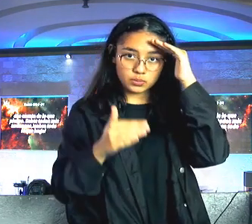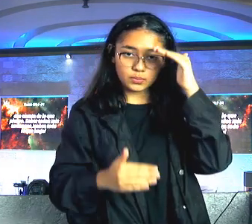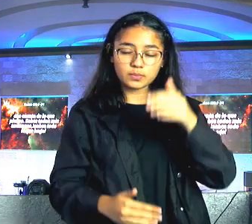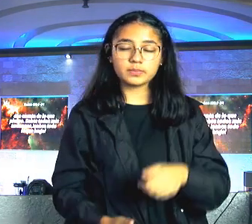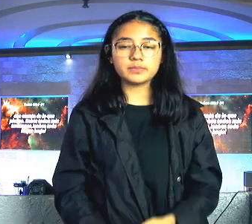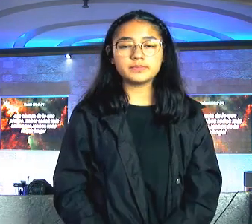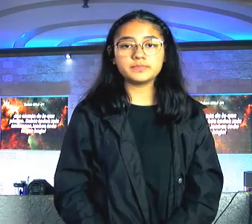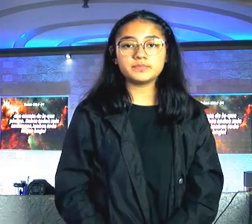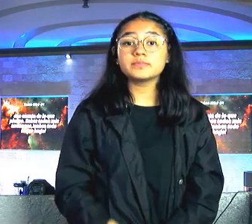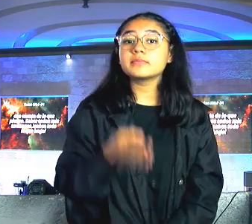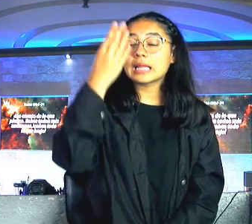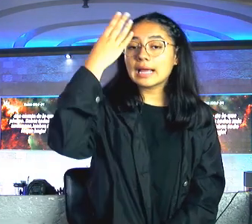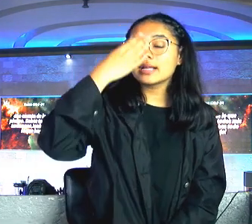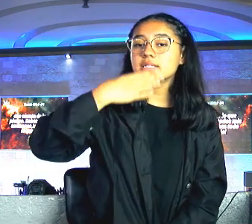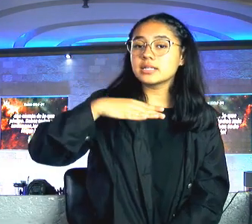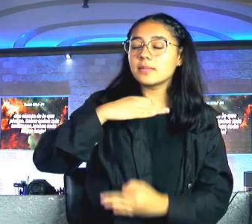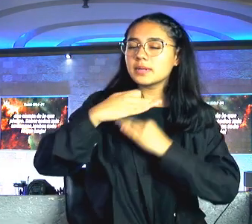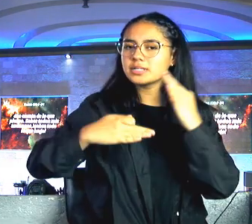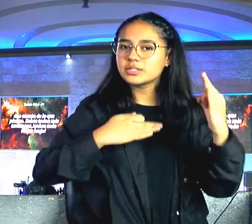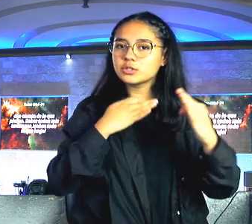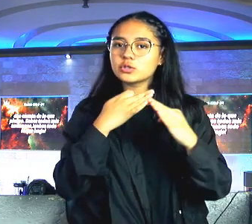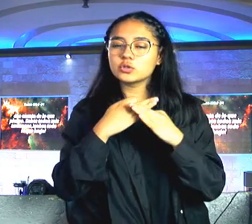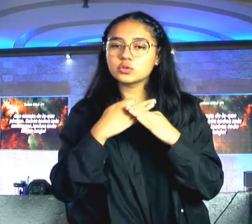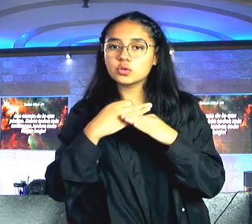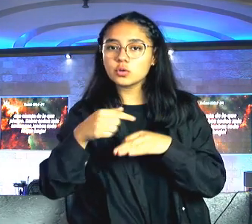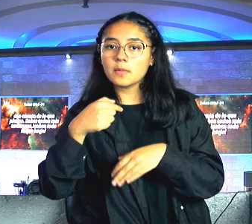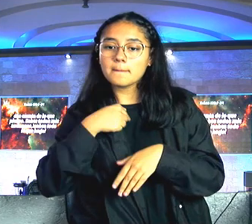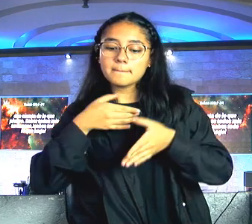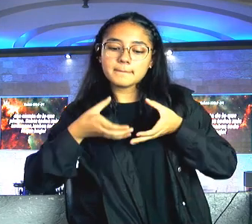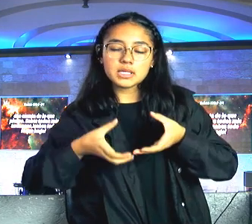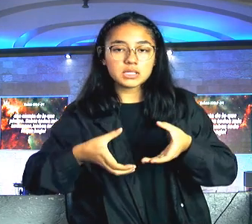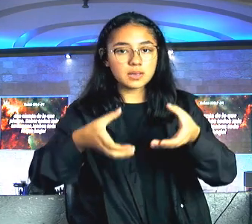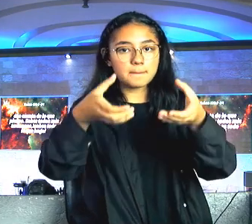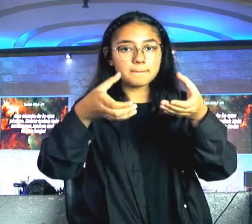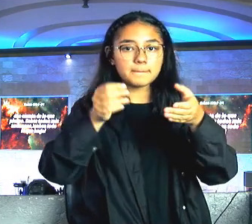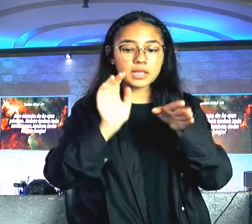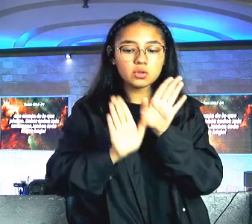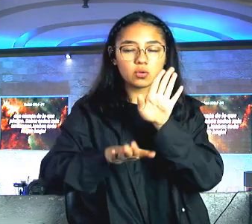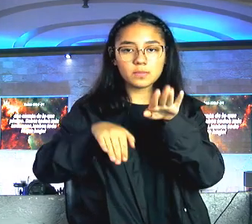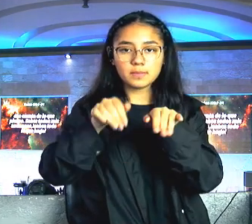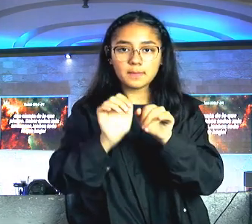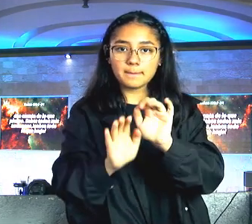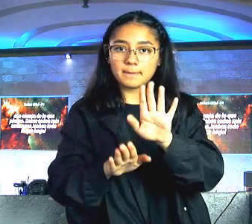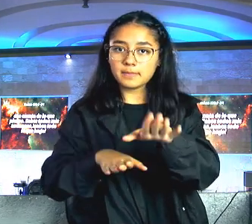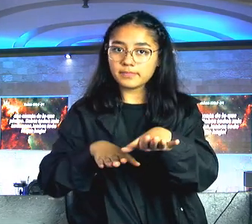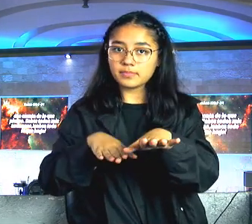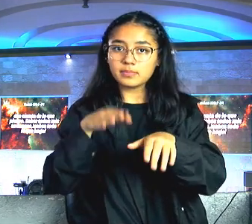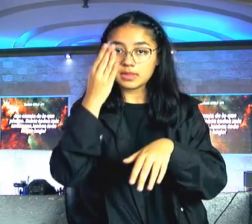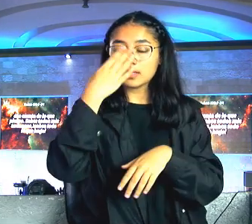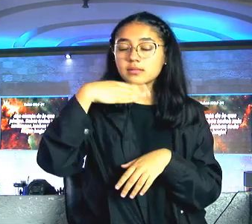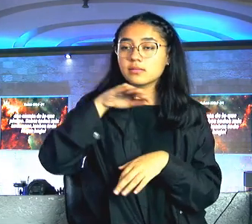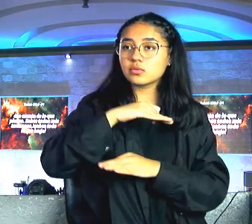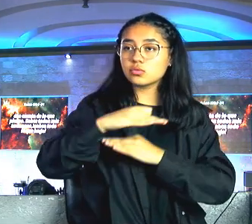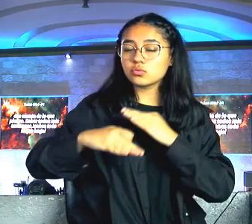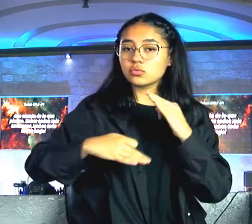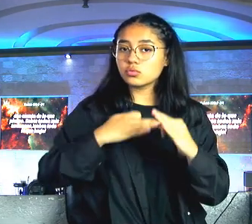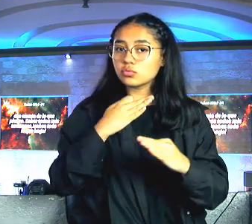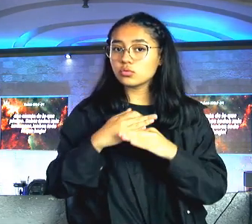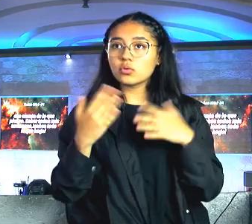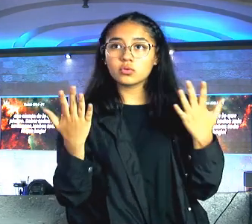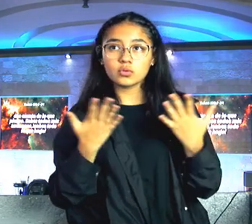pienso? Sabes todas mis andanzas. Sabes todo lo que hago. Así